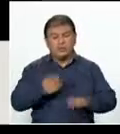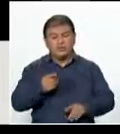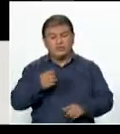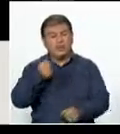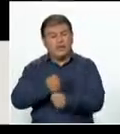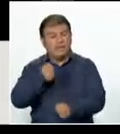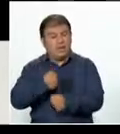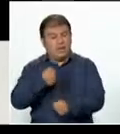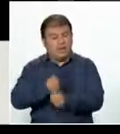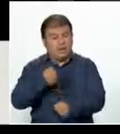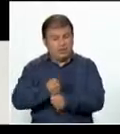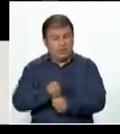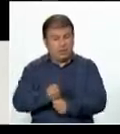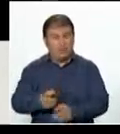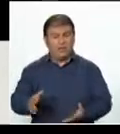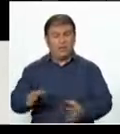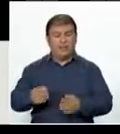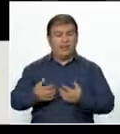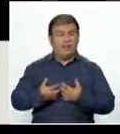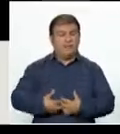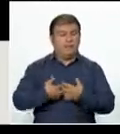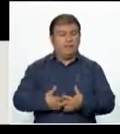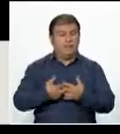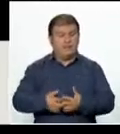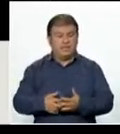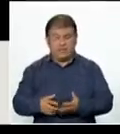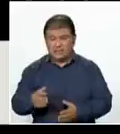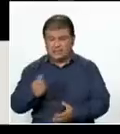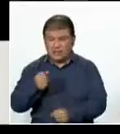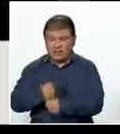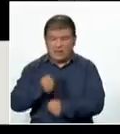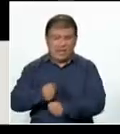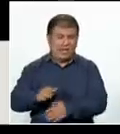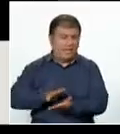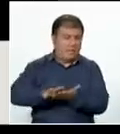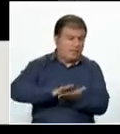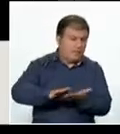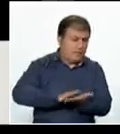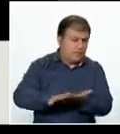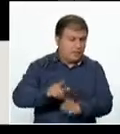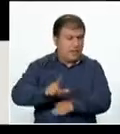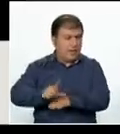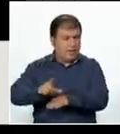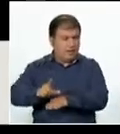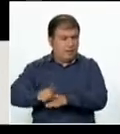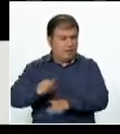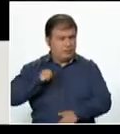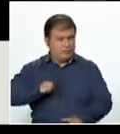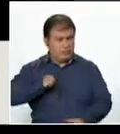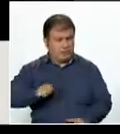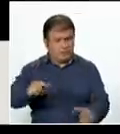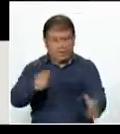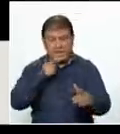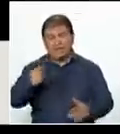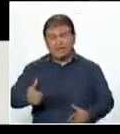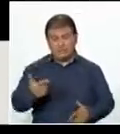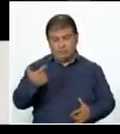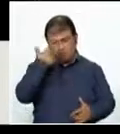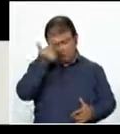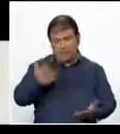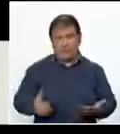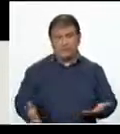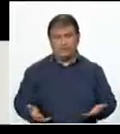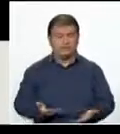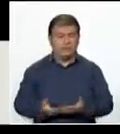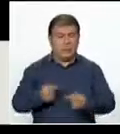una trabajadora de limpieza de la empresa Innova Ambiental, quien es la que presta servicios para la Municipalidad de Lima. Ella sería quien ha recibido este impacto de bala en la cabeza